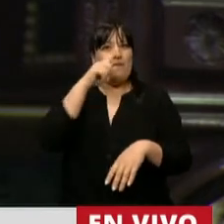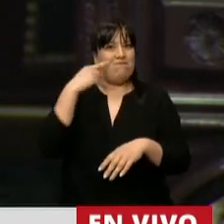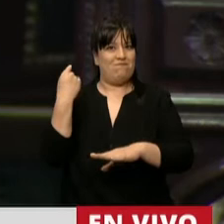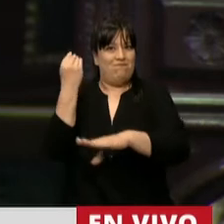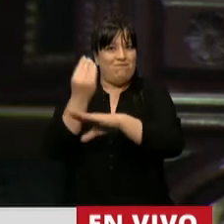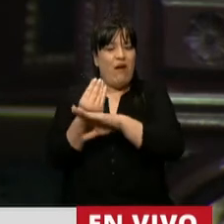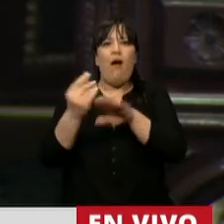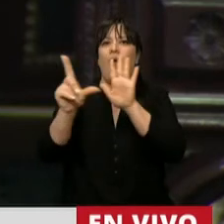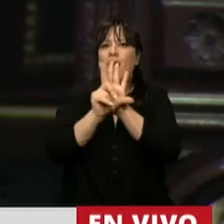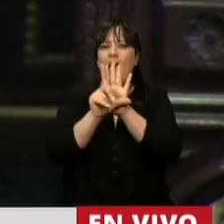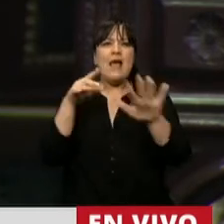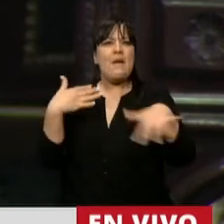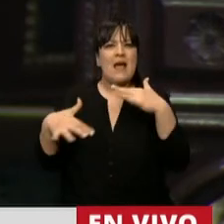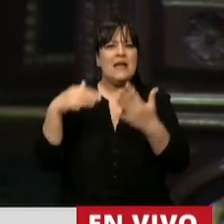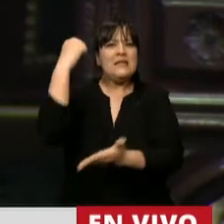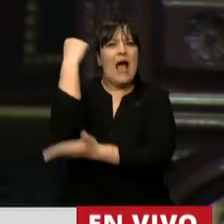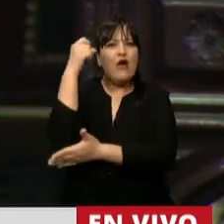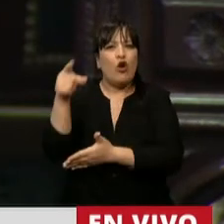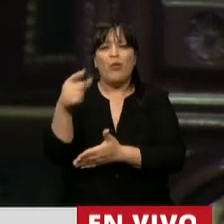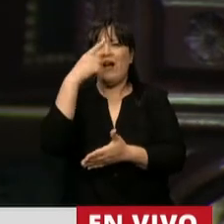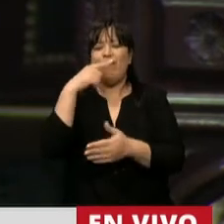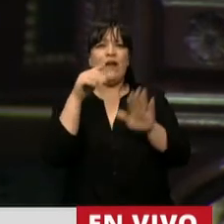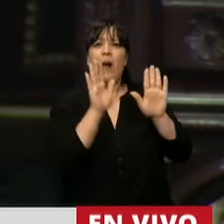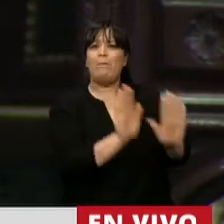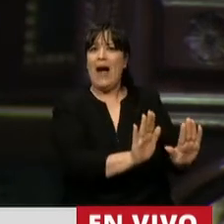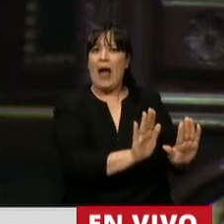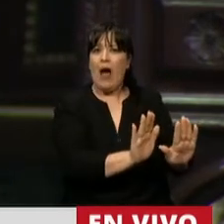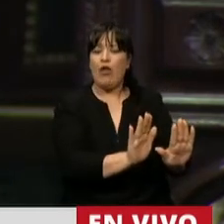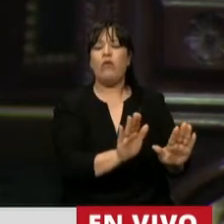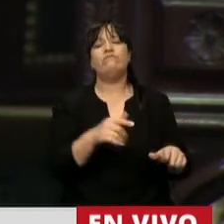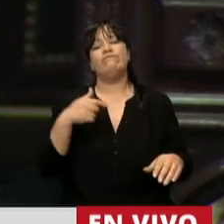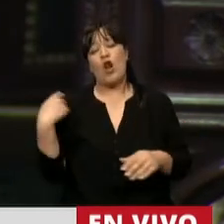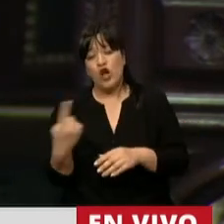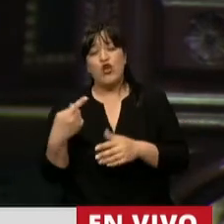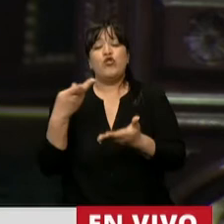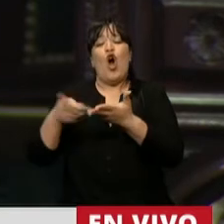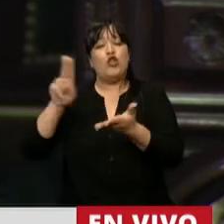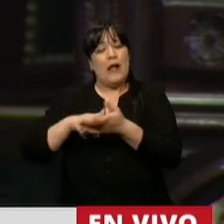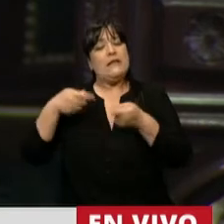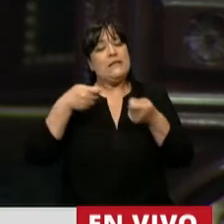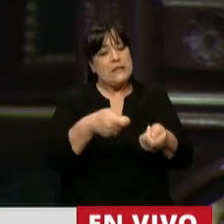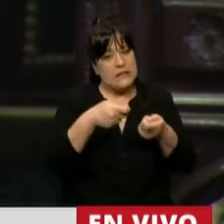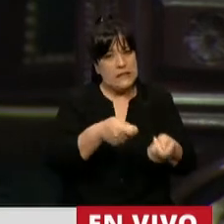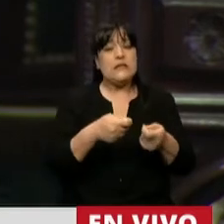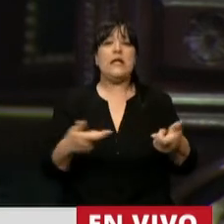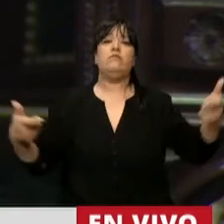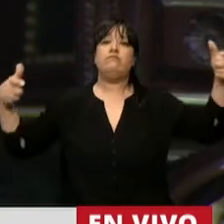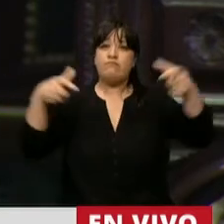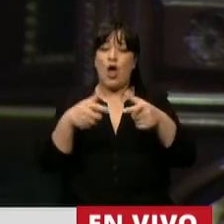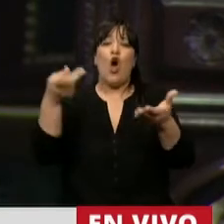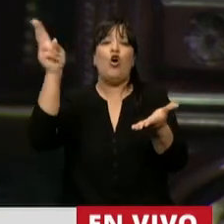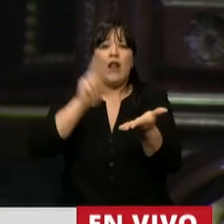ley de emergencia económica, dejó inactiva y tuvimos que volver a insistir, sentarnos de nuevo con el sector